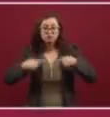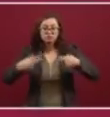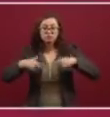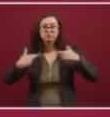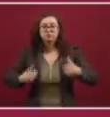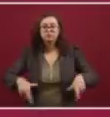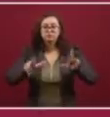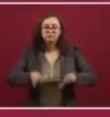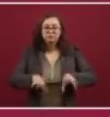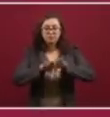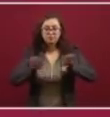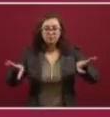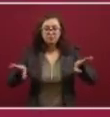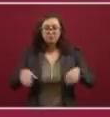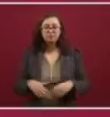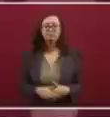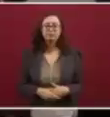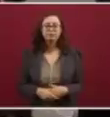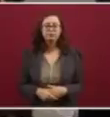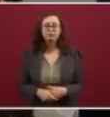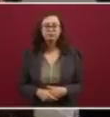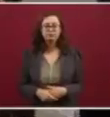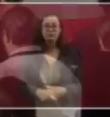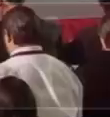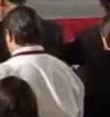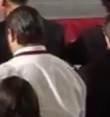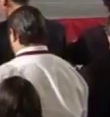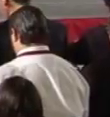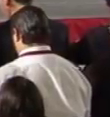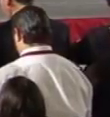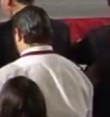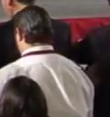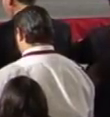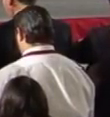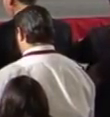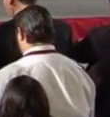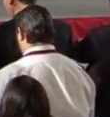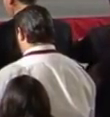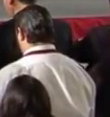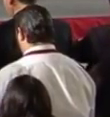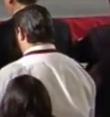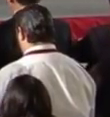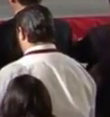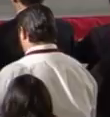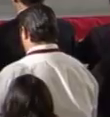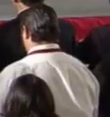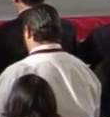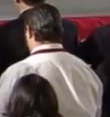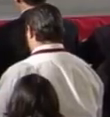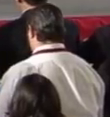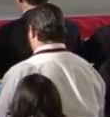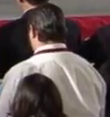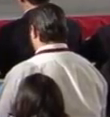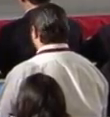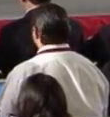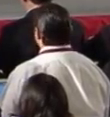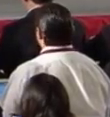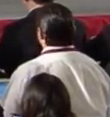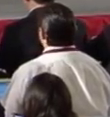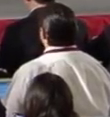mexicanos. Entonces, que por eso no